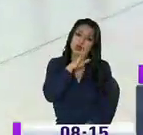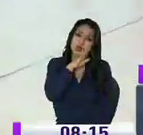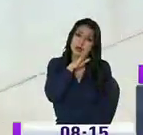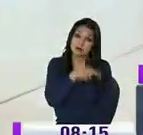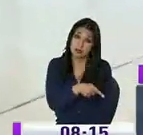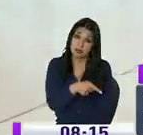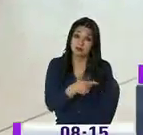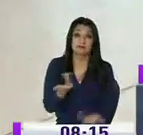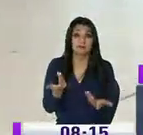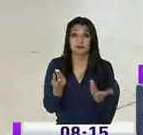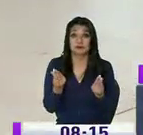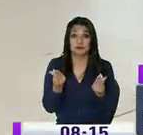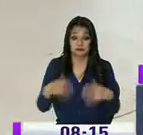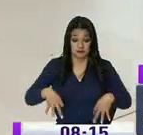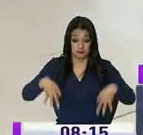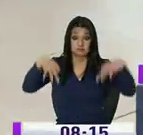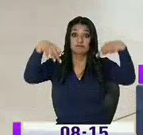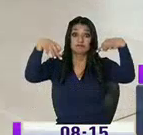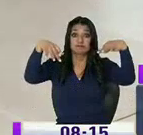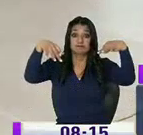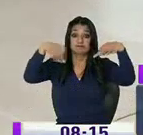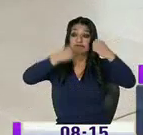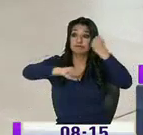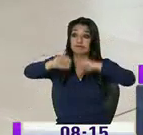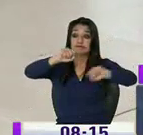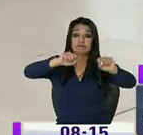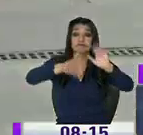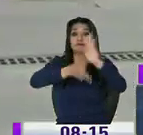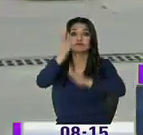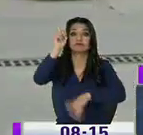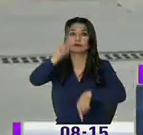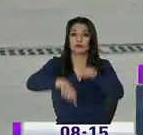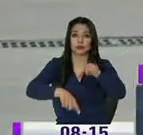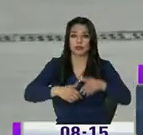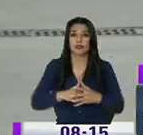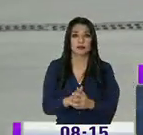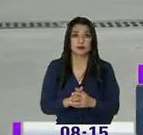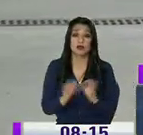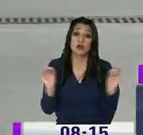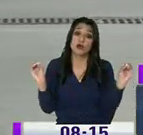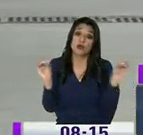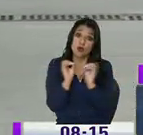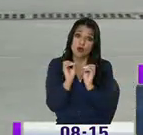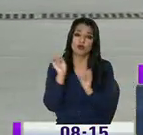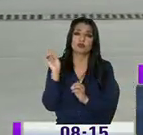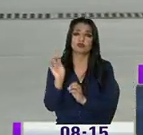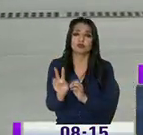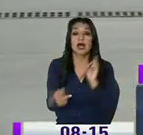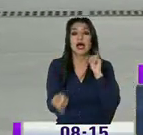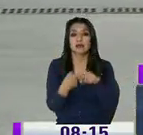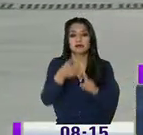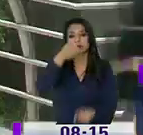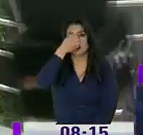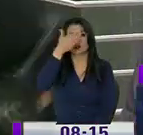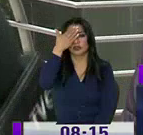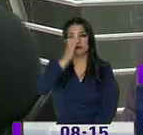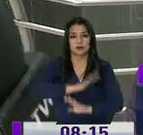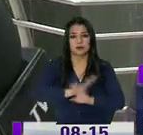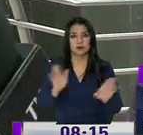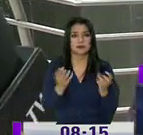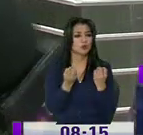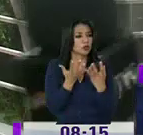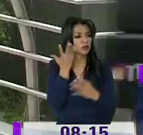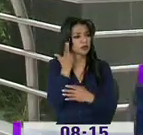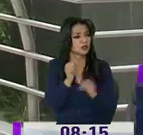que por falta de recursos no han podido movilizarse a sus destinos. Hay quienes ofrecen transporte hasta Santo Domingo. ¿Cuántos días usted